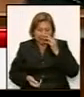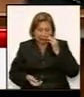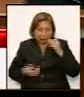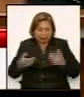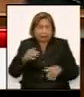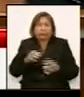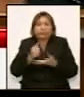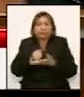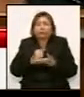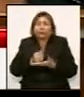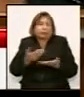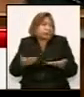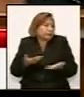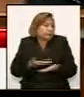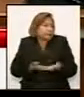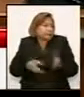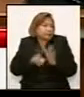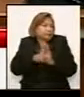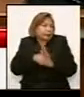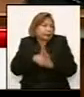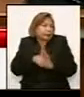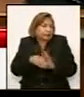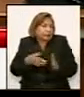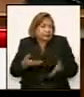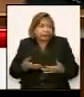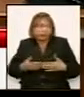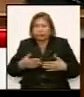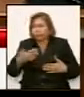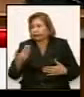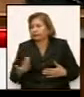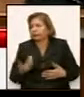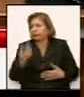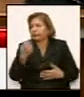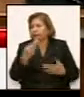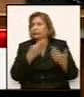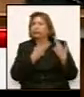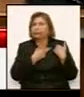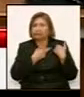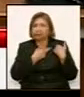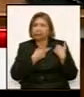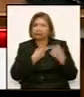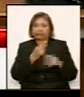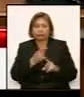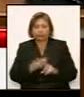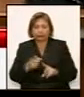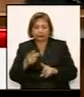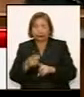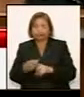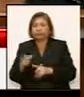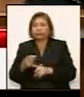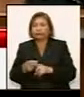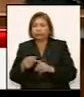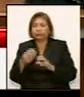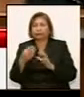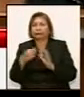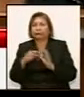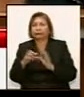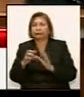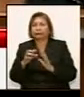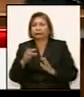un gran test a esto en pocos minutos hay una responsabilidad de las distintas plataformas de comunicación